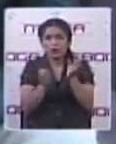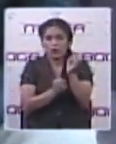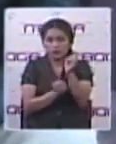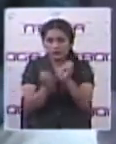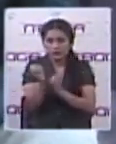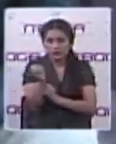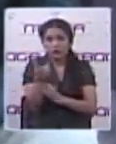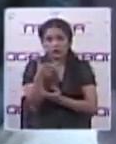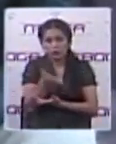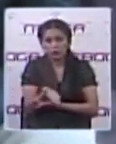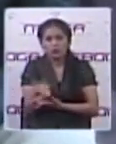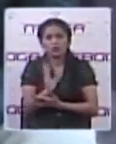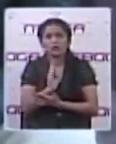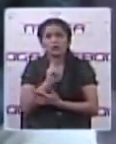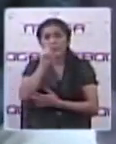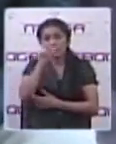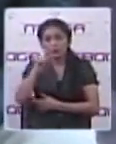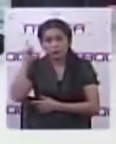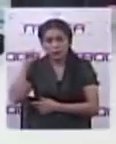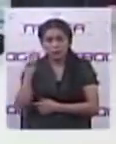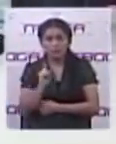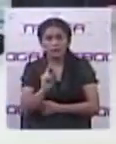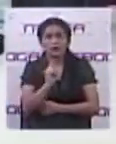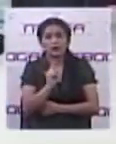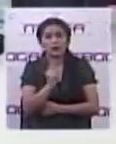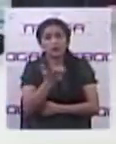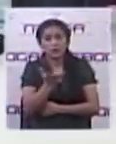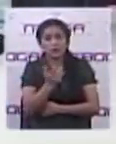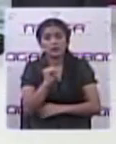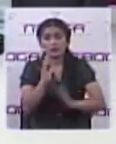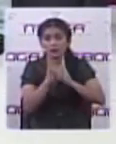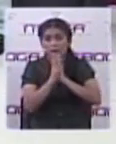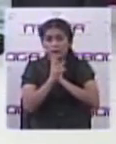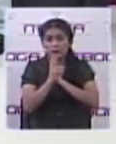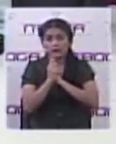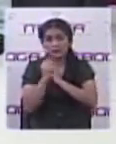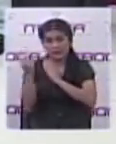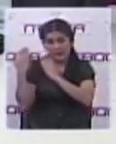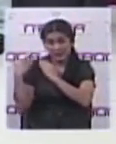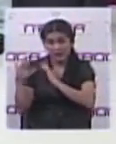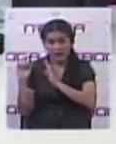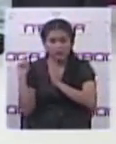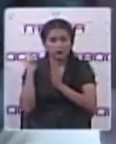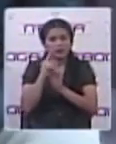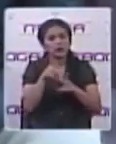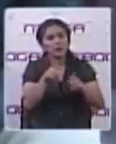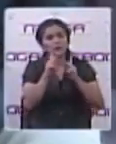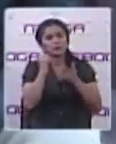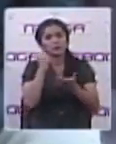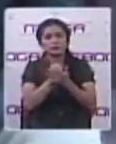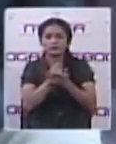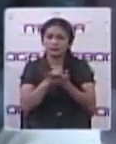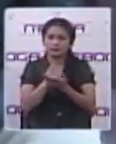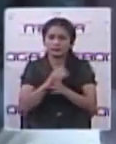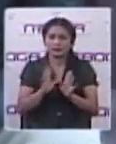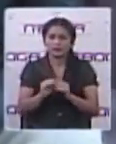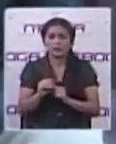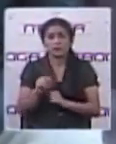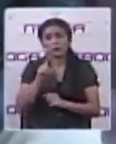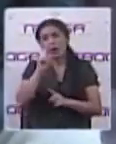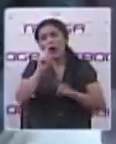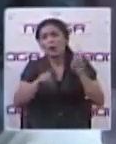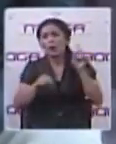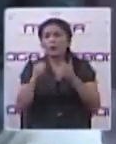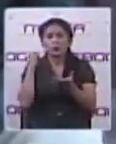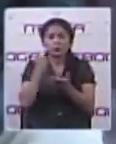llega a adquirir la licencia profesional. Pero desafortunadamente hay mucho informalismo. Son más de 20.000